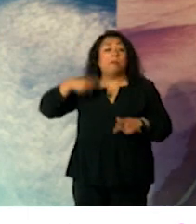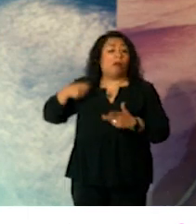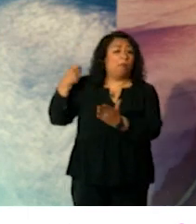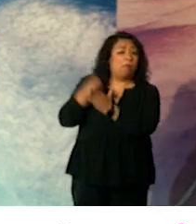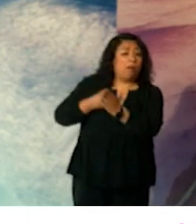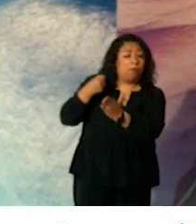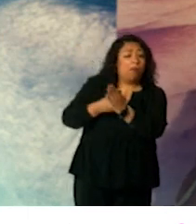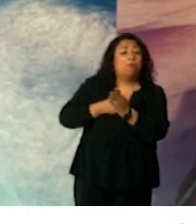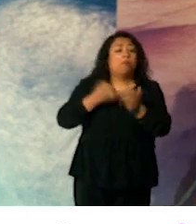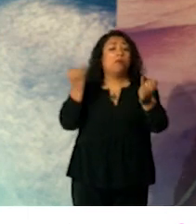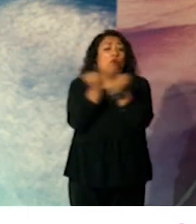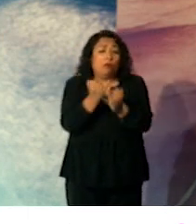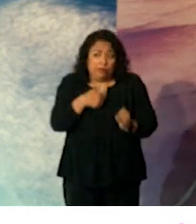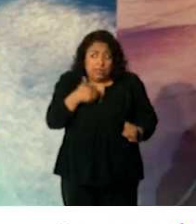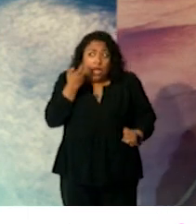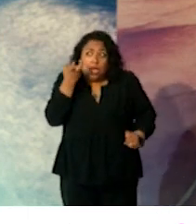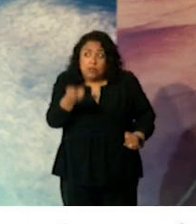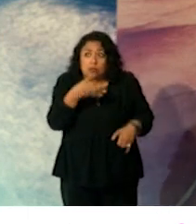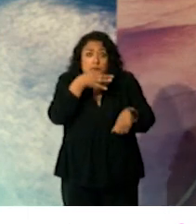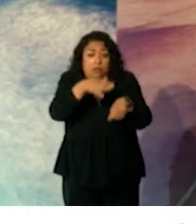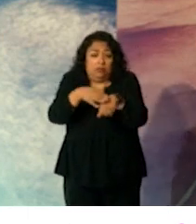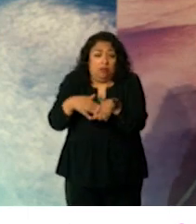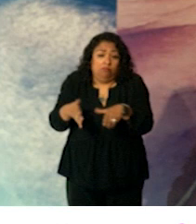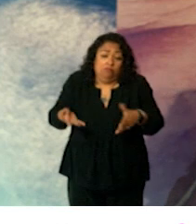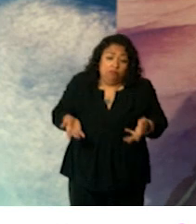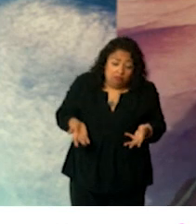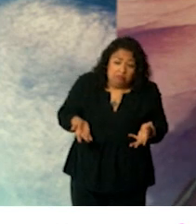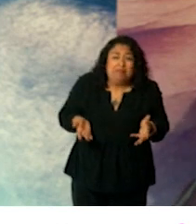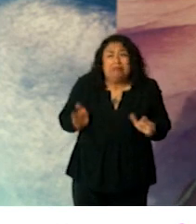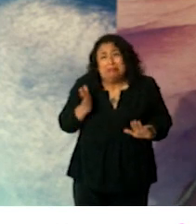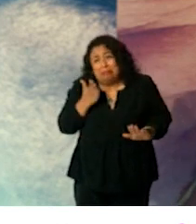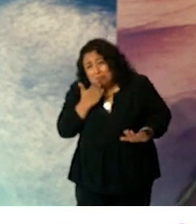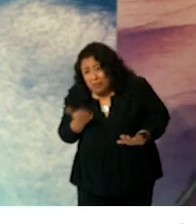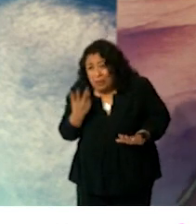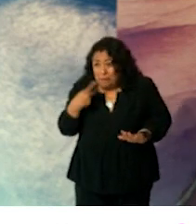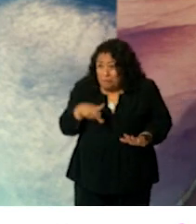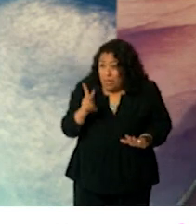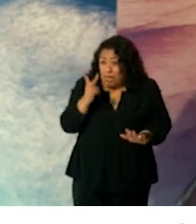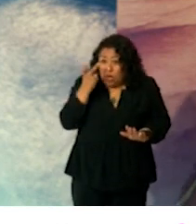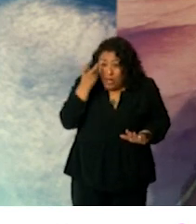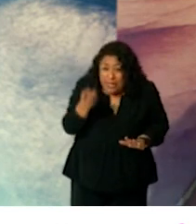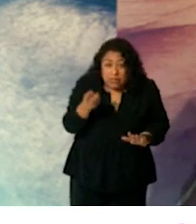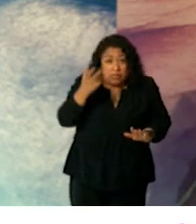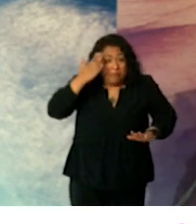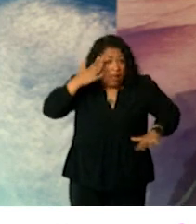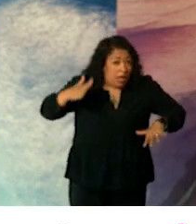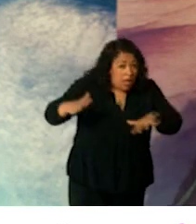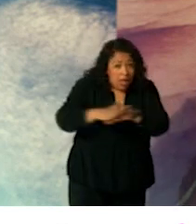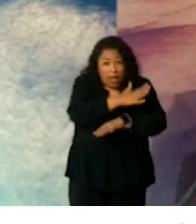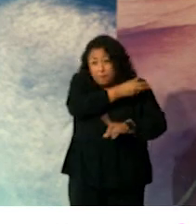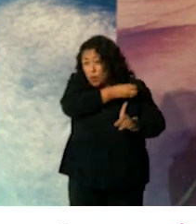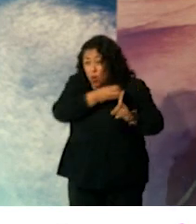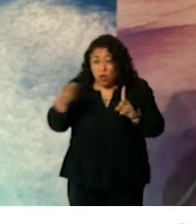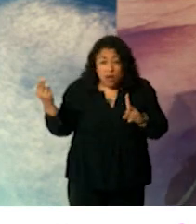también hay varias personas que lo hacen y que ese mensaje pues está bien, pero no es la estructura, no es el cambio